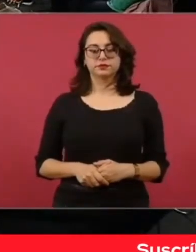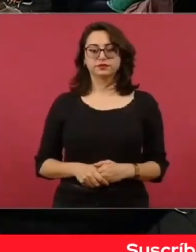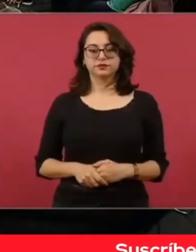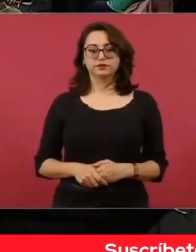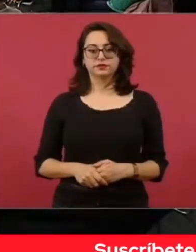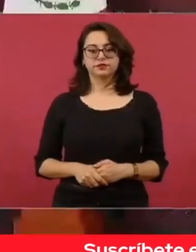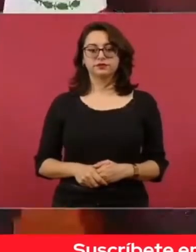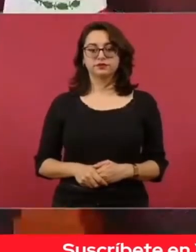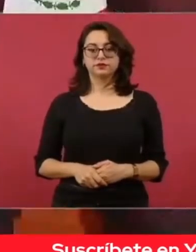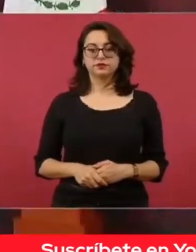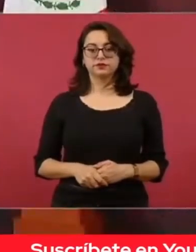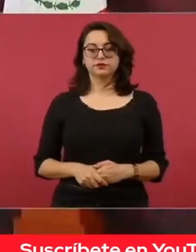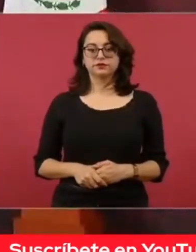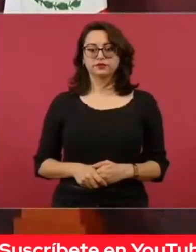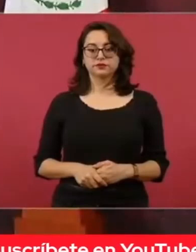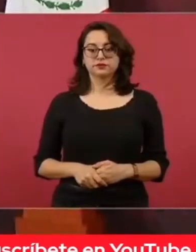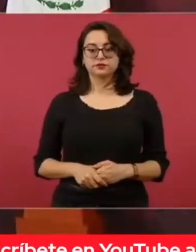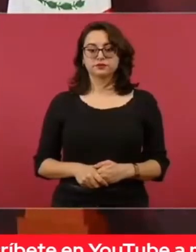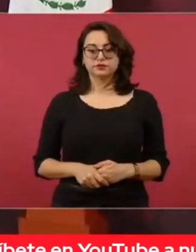Este es el dato.